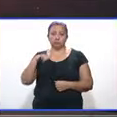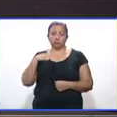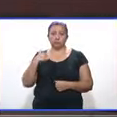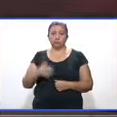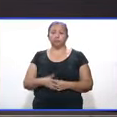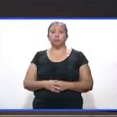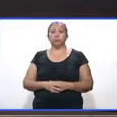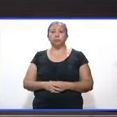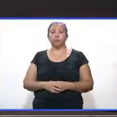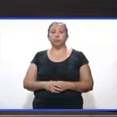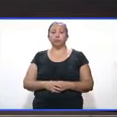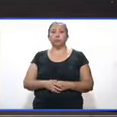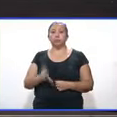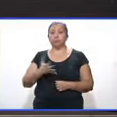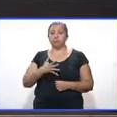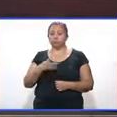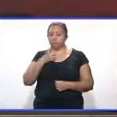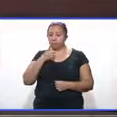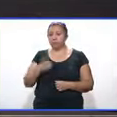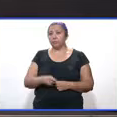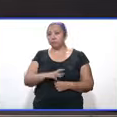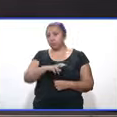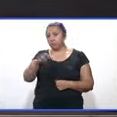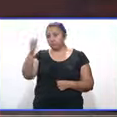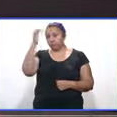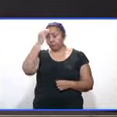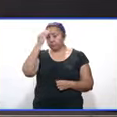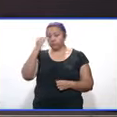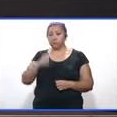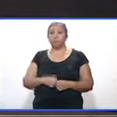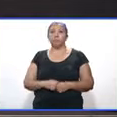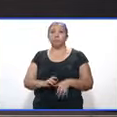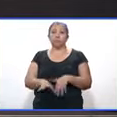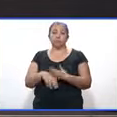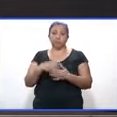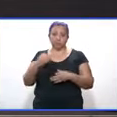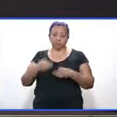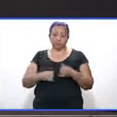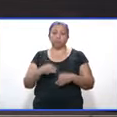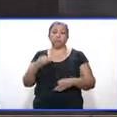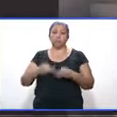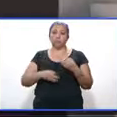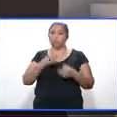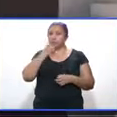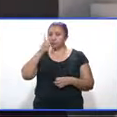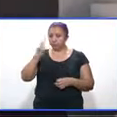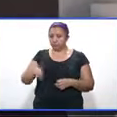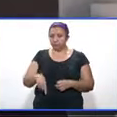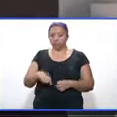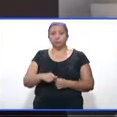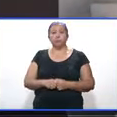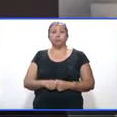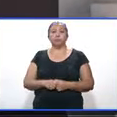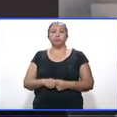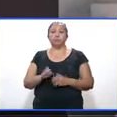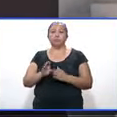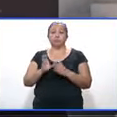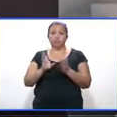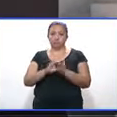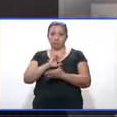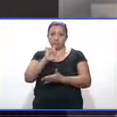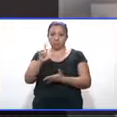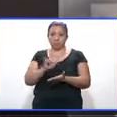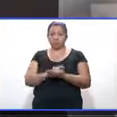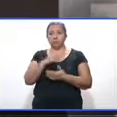pues tiene el alto reconocimiento de la Suprema Corte de Justicia, que decidió confirmar la constitucionalidad de la